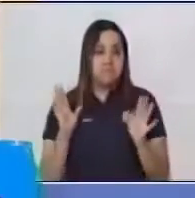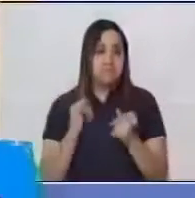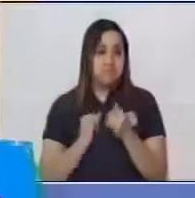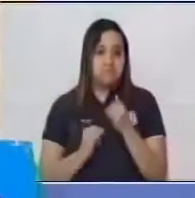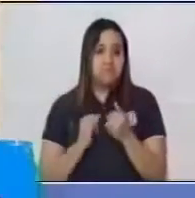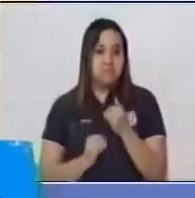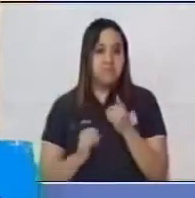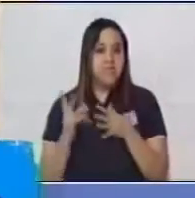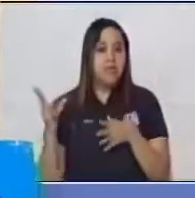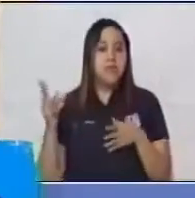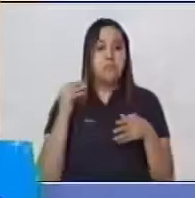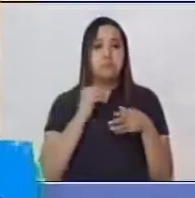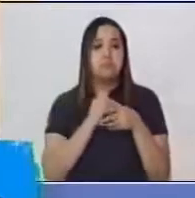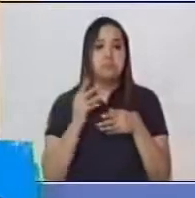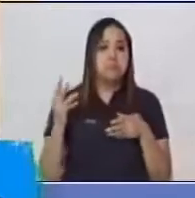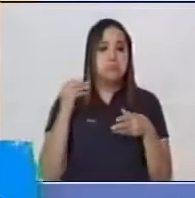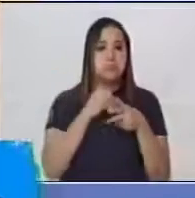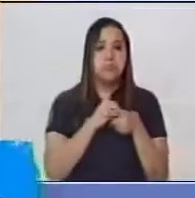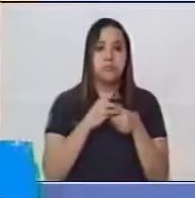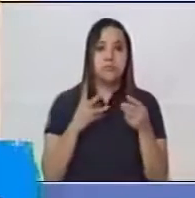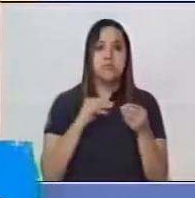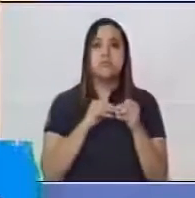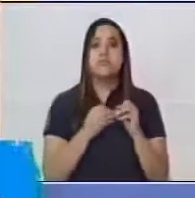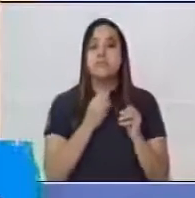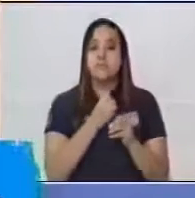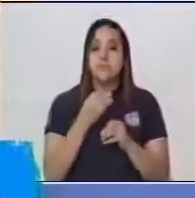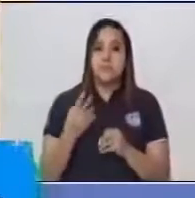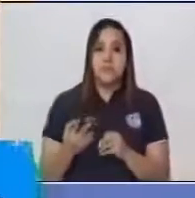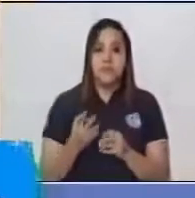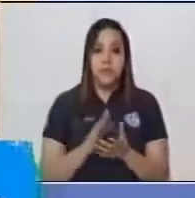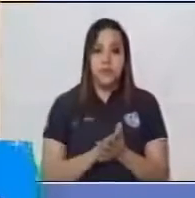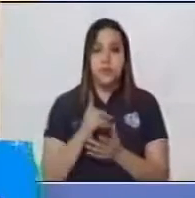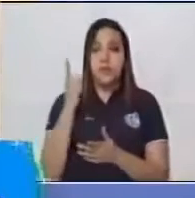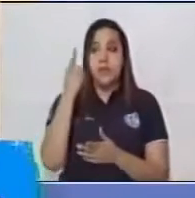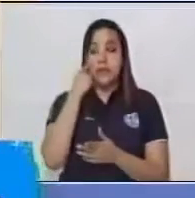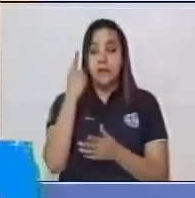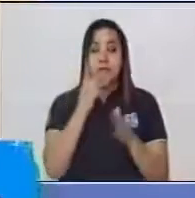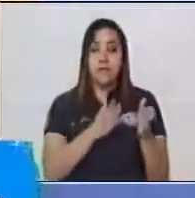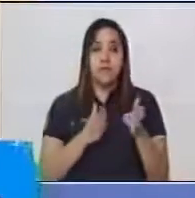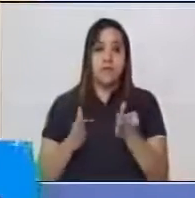para ir agregando términos en esta sucesión.